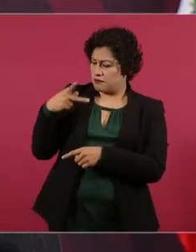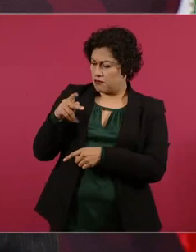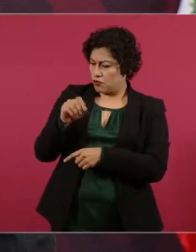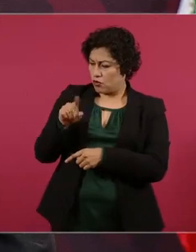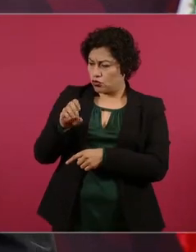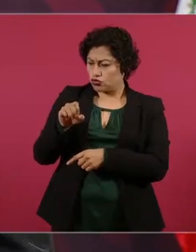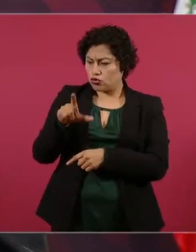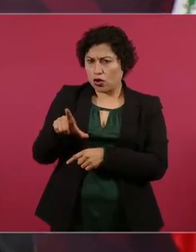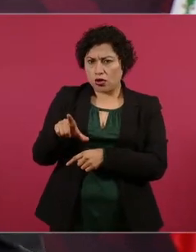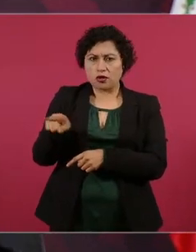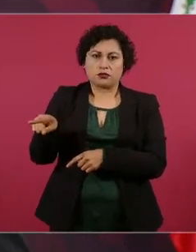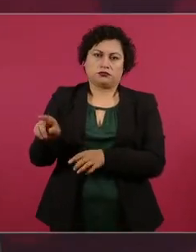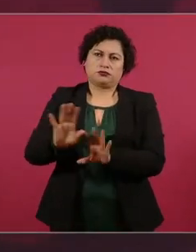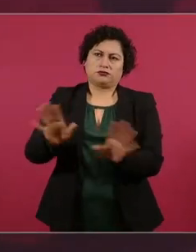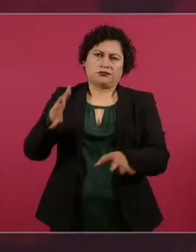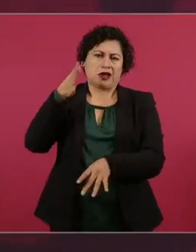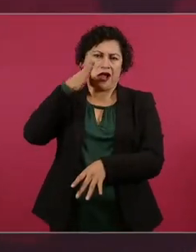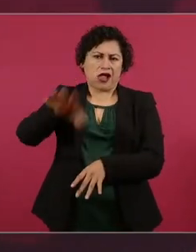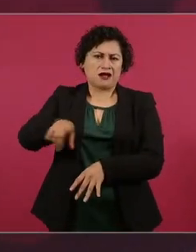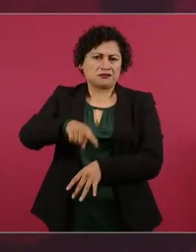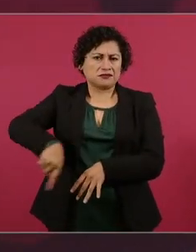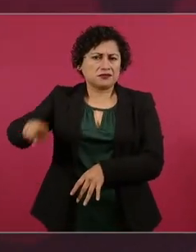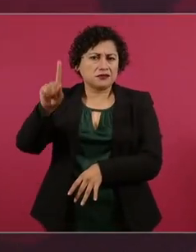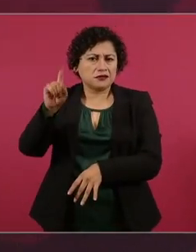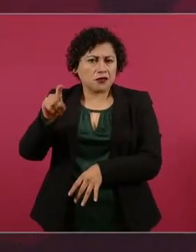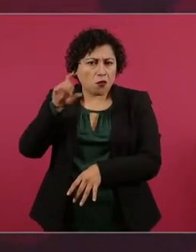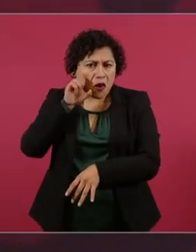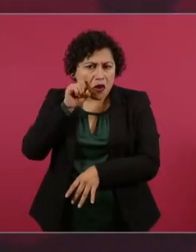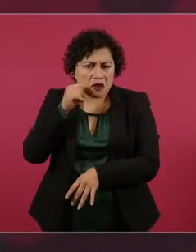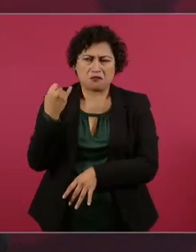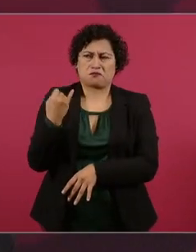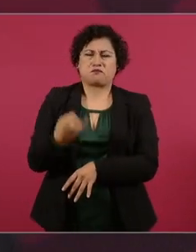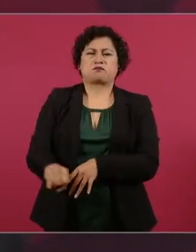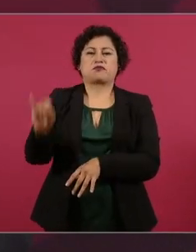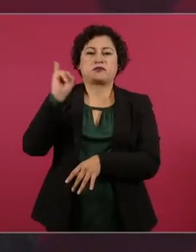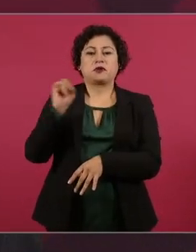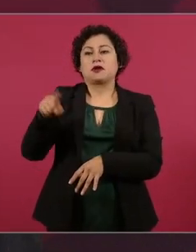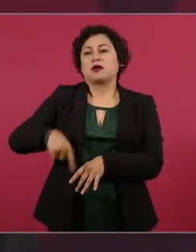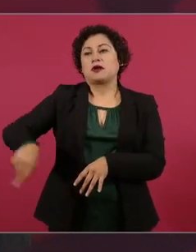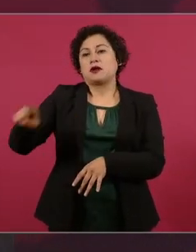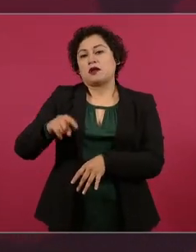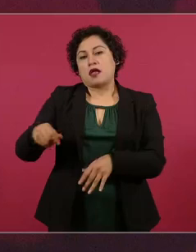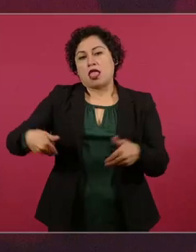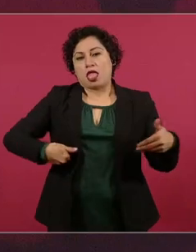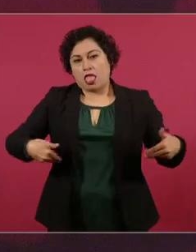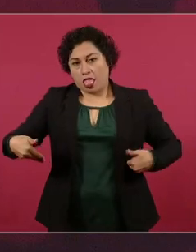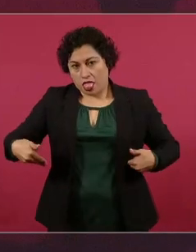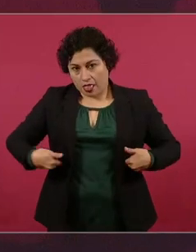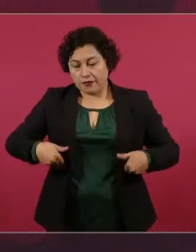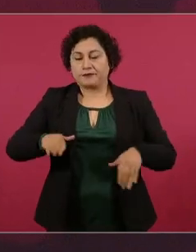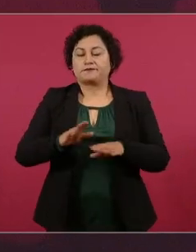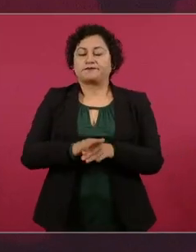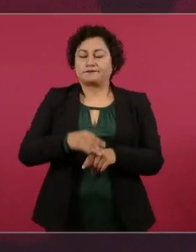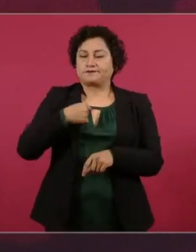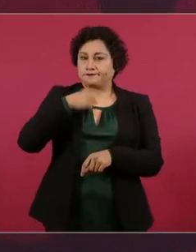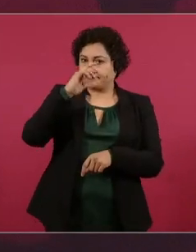pozol. Y llegamos a Nanacamilpa, se llama el pueblo, de Tlaxcala, me